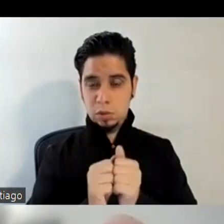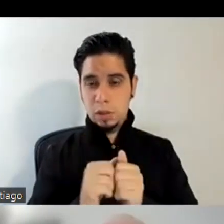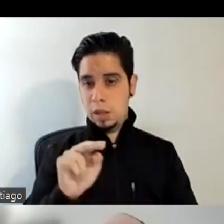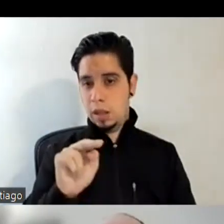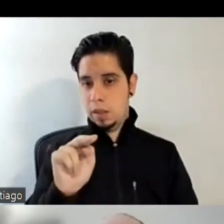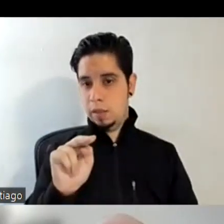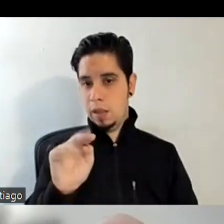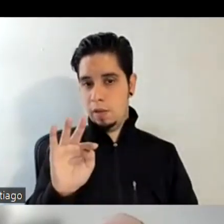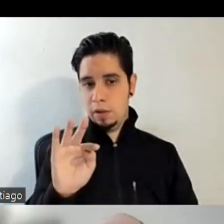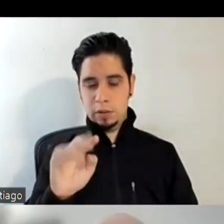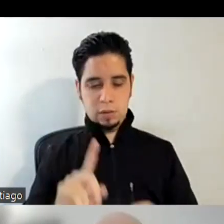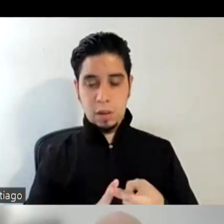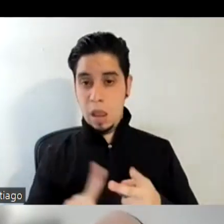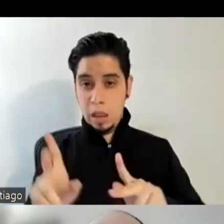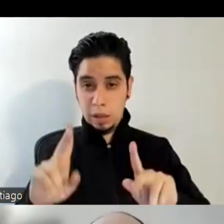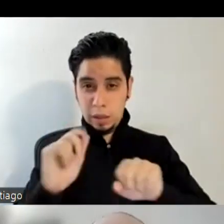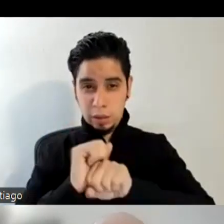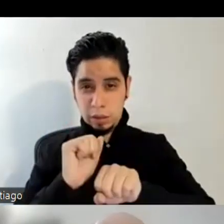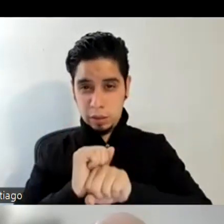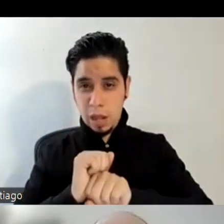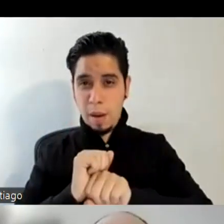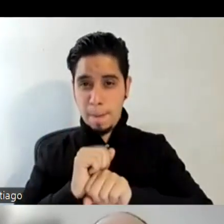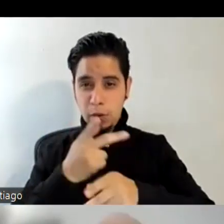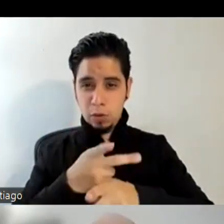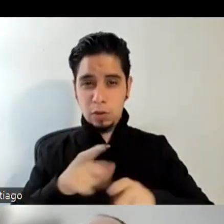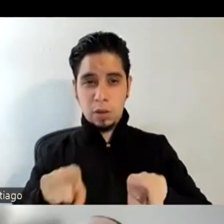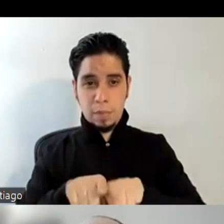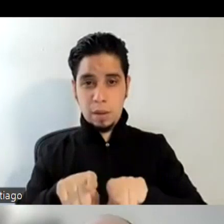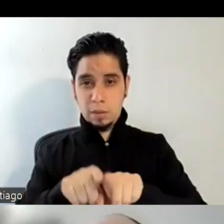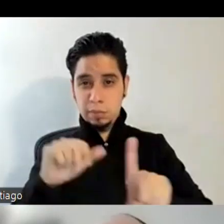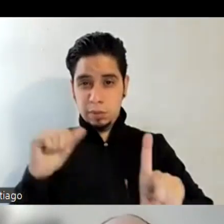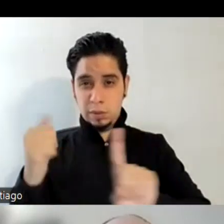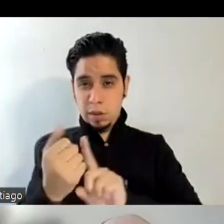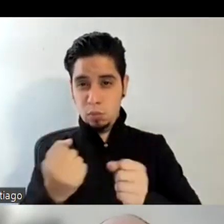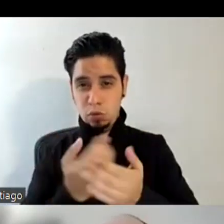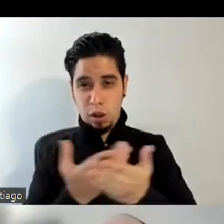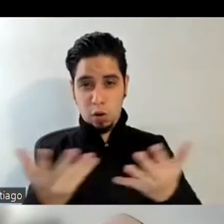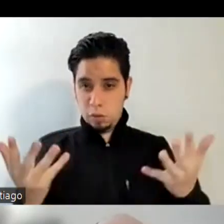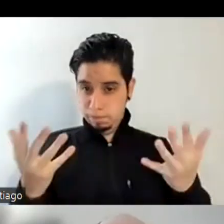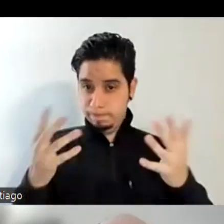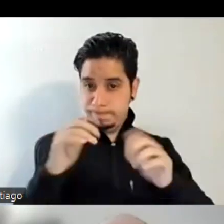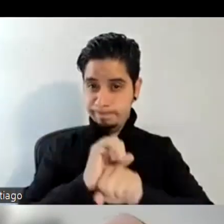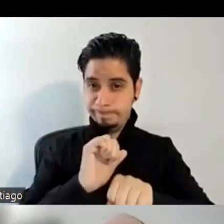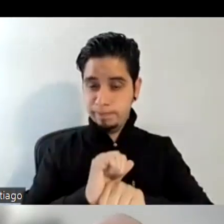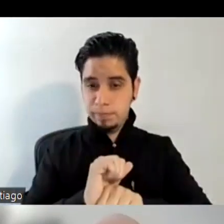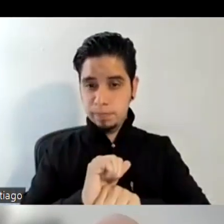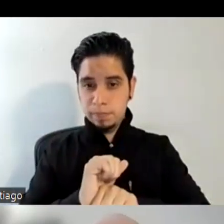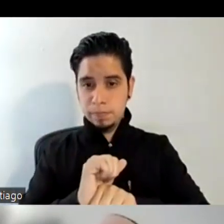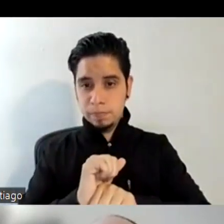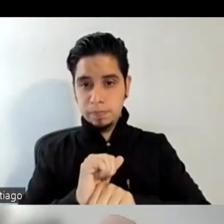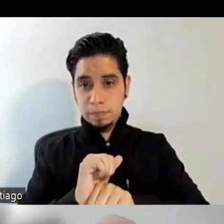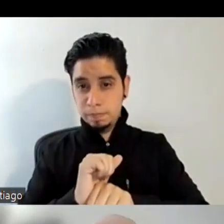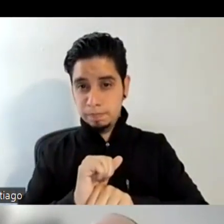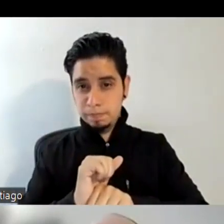gente que trabaja en producción, que sabe trabajar. Ambientación. No, hay mucho, sí. Hay mucho empleo, hay mucho